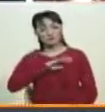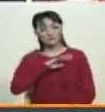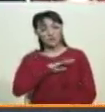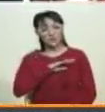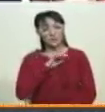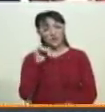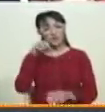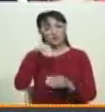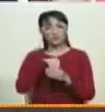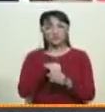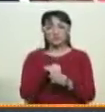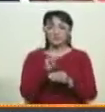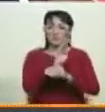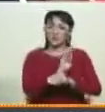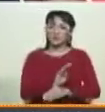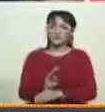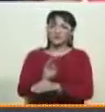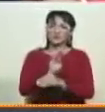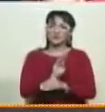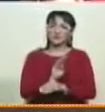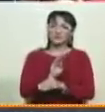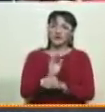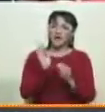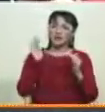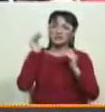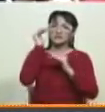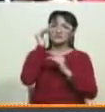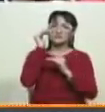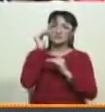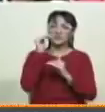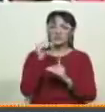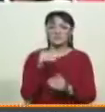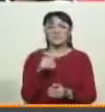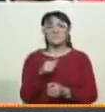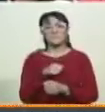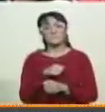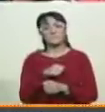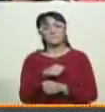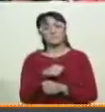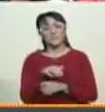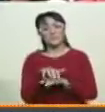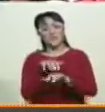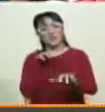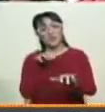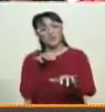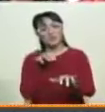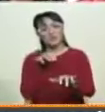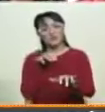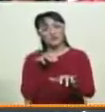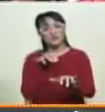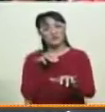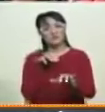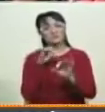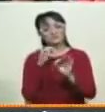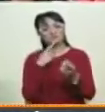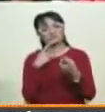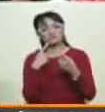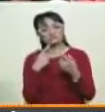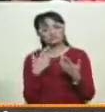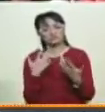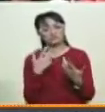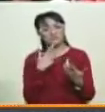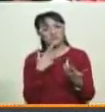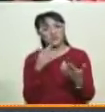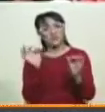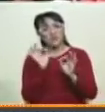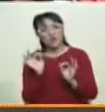modelo inclusivo, protector, que es un modelo de atención a las grandes mayorías, que ese modelo pueda ser consustanciado con un